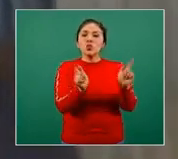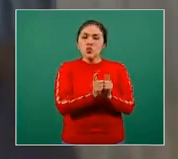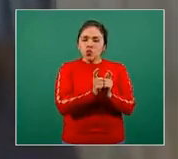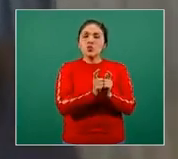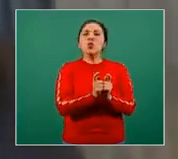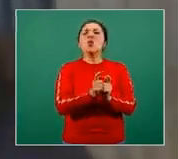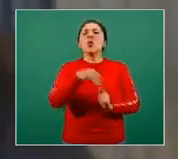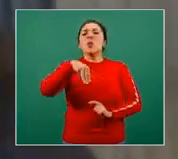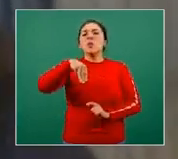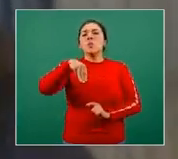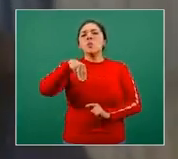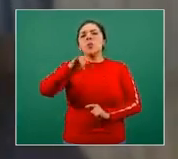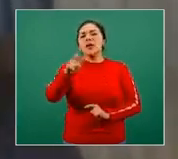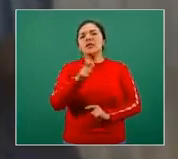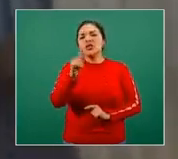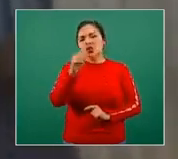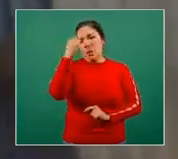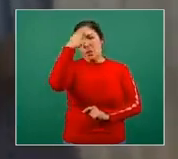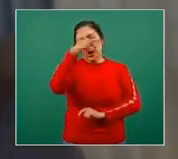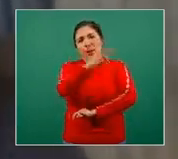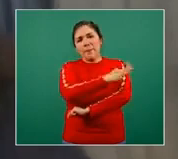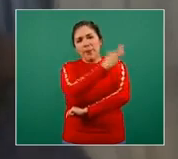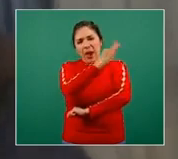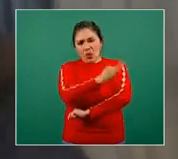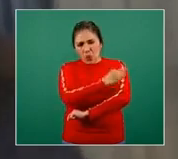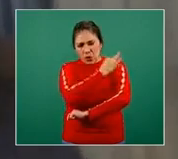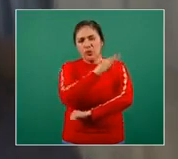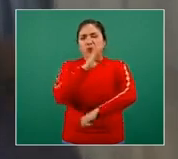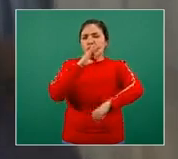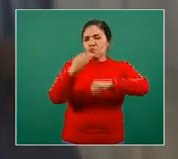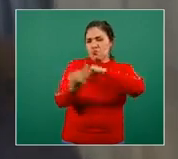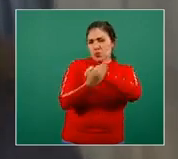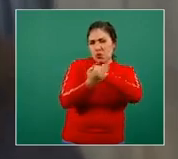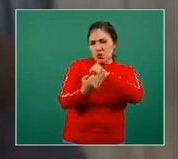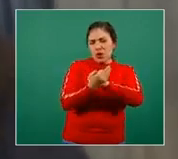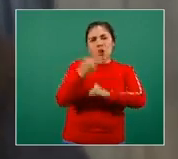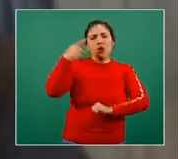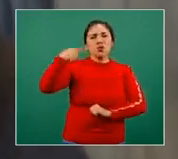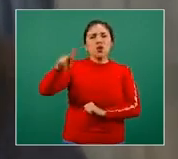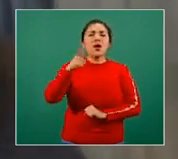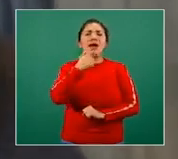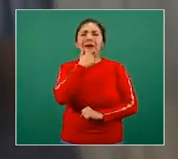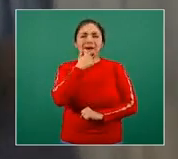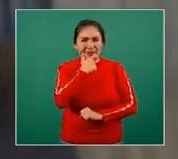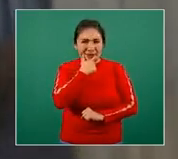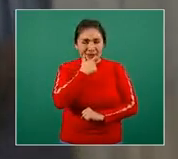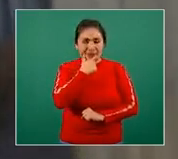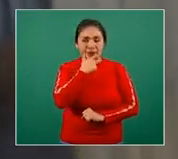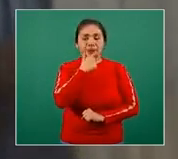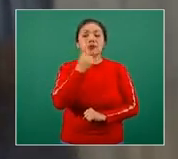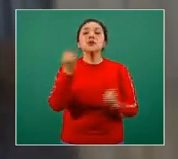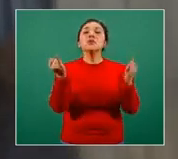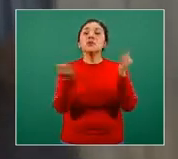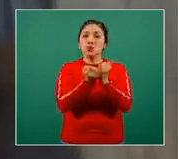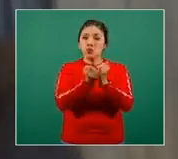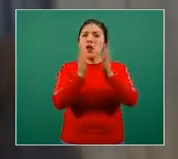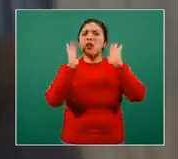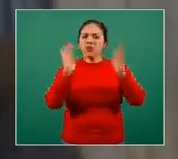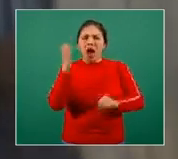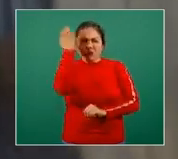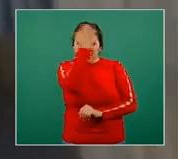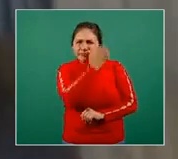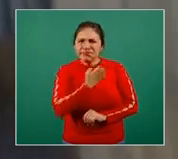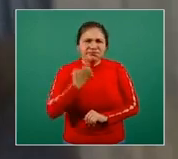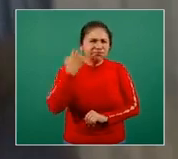Mixto de Vacunación e Inmunizaciones de Reino Unido, también hizo un